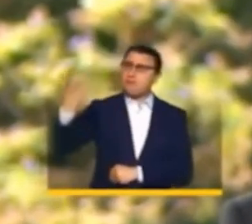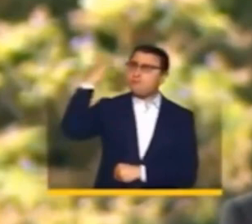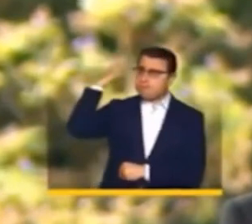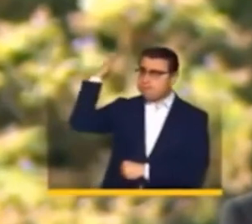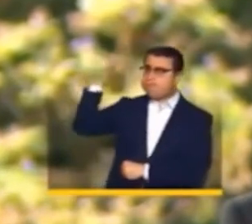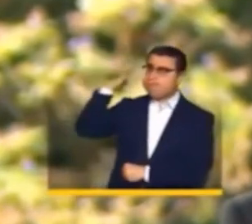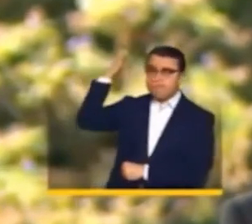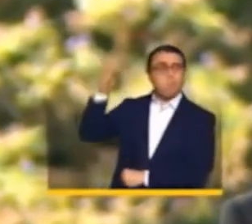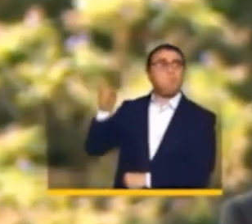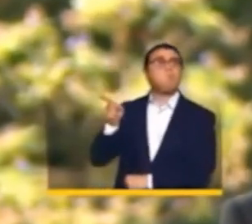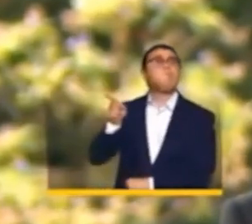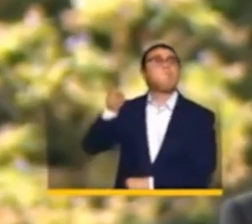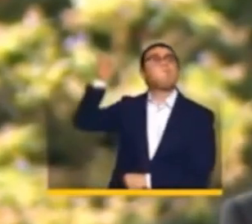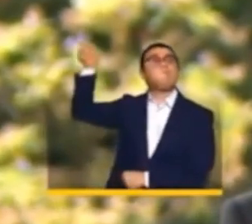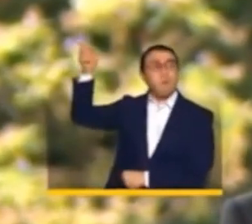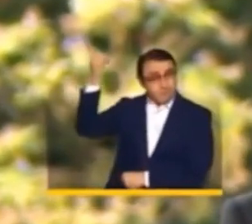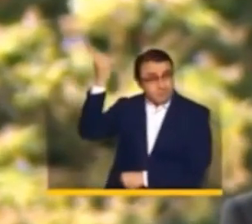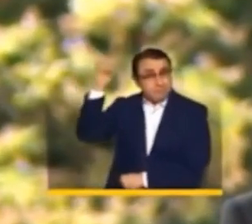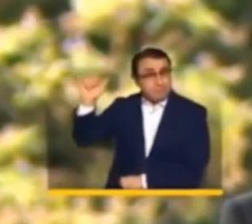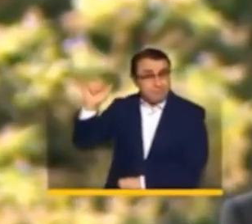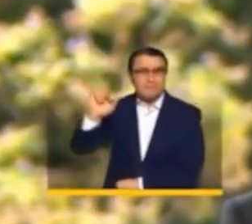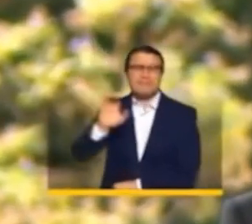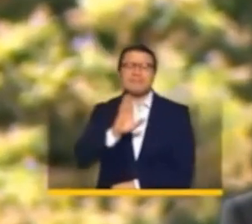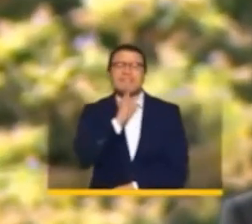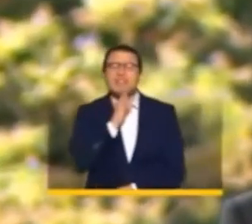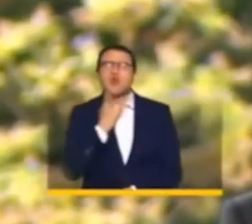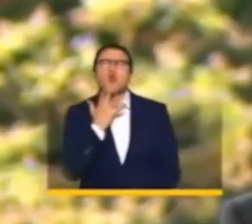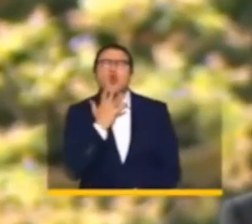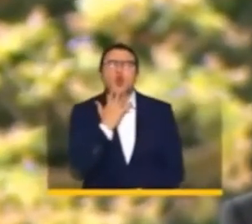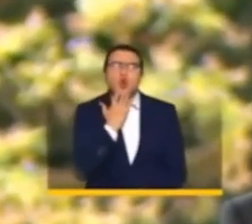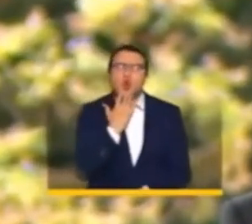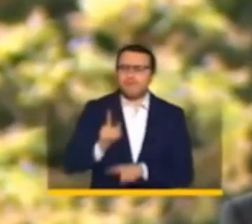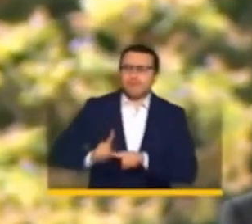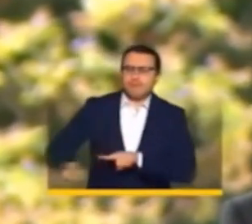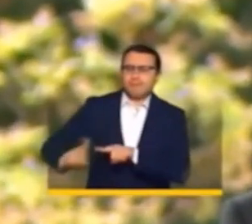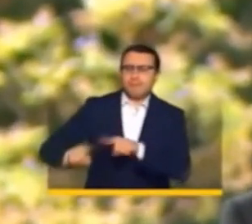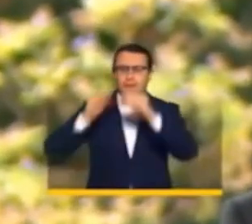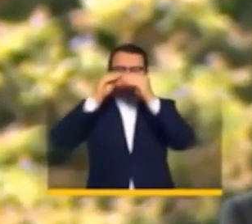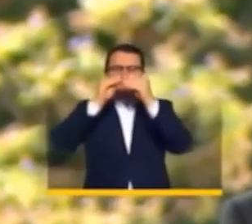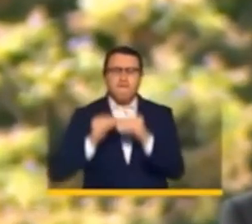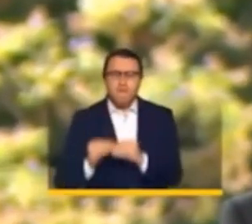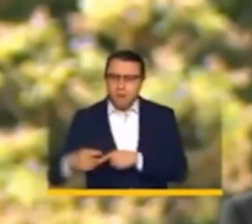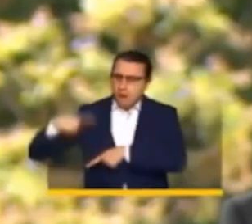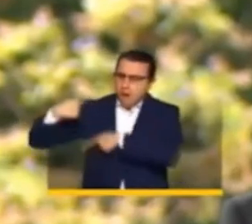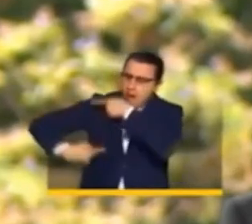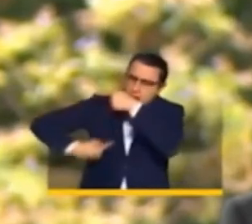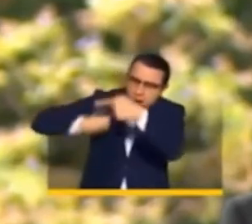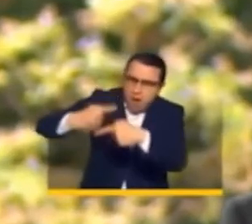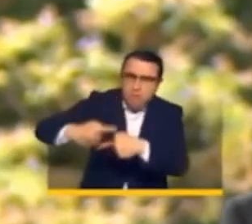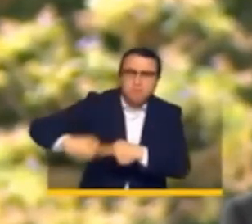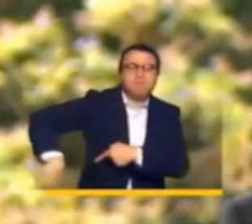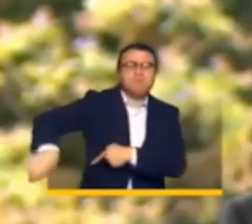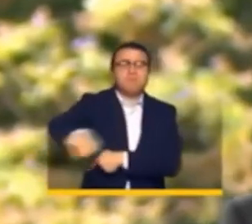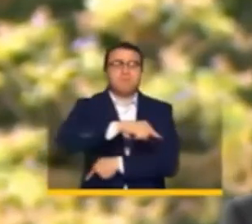Europa alrededor de los colores, las formas y los orígenes étnicos de la población.